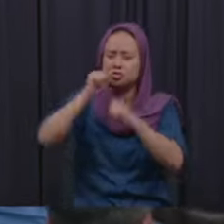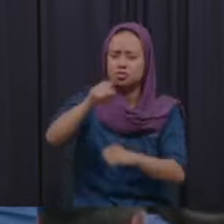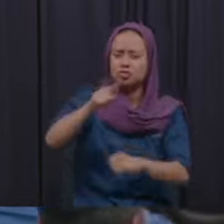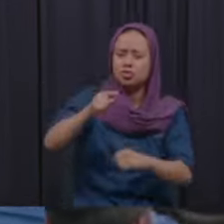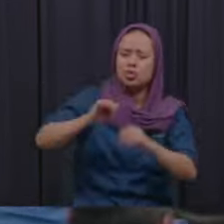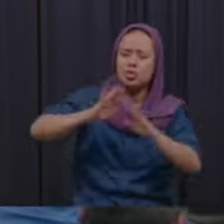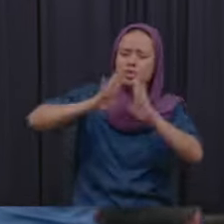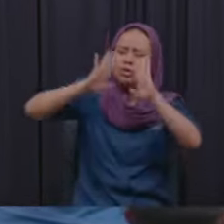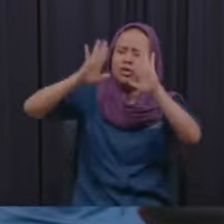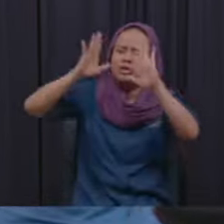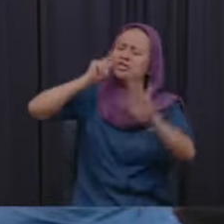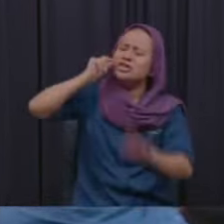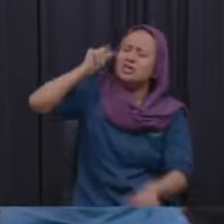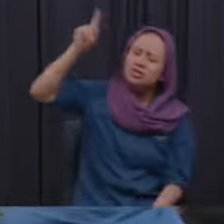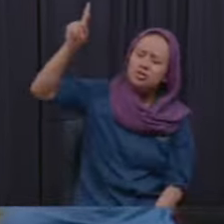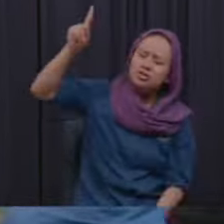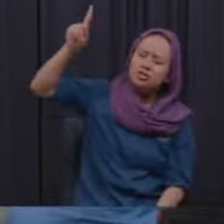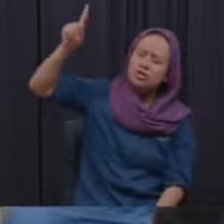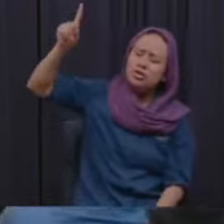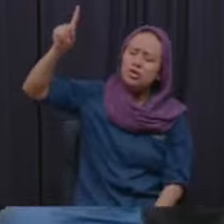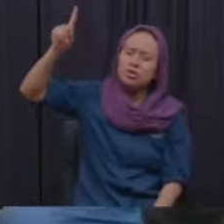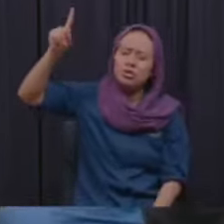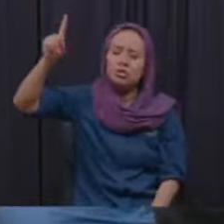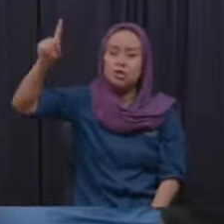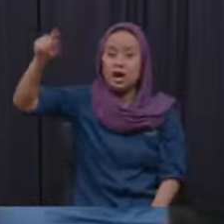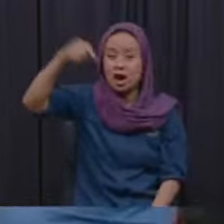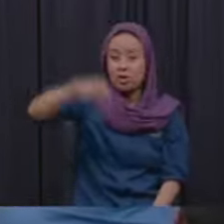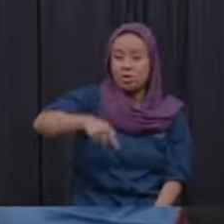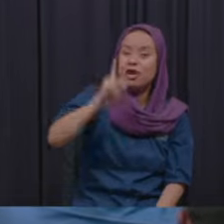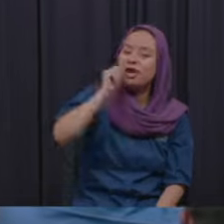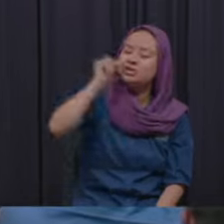clama. Hay algo que está activándose ahora.